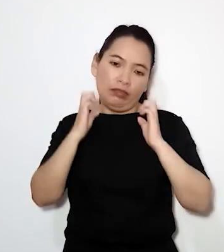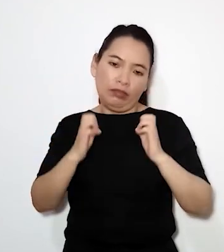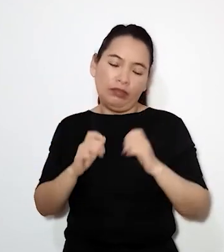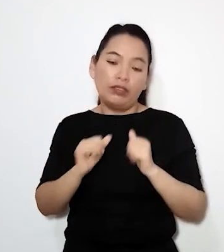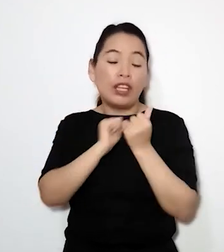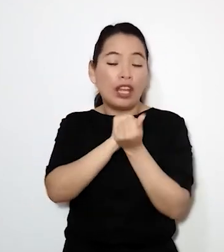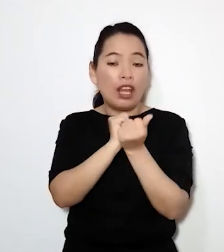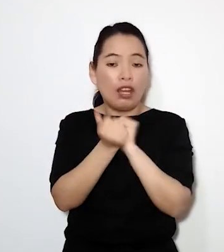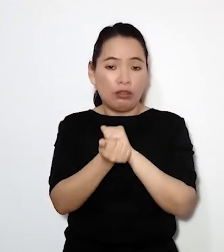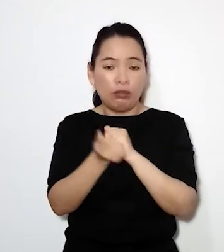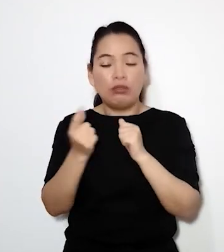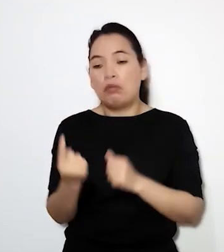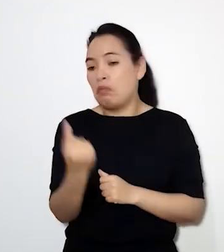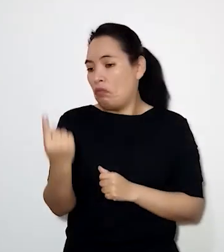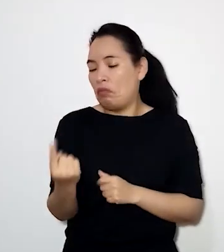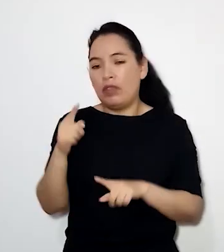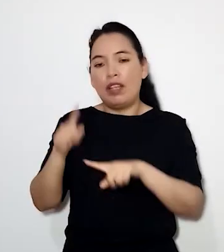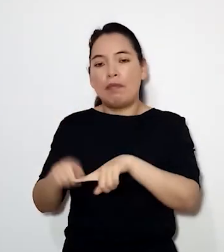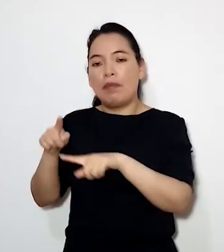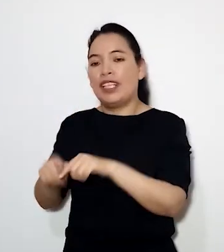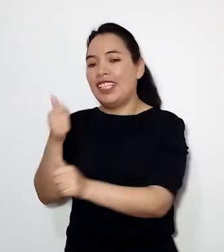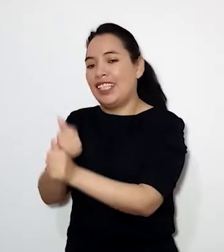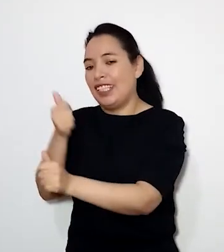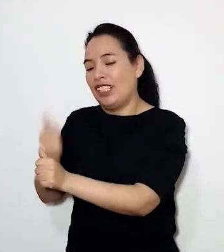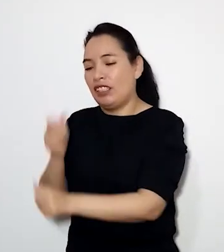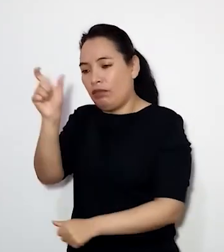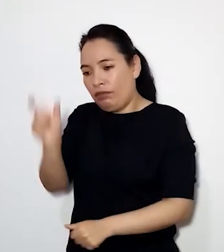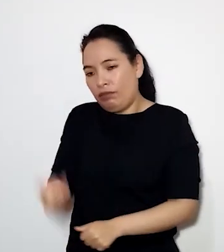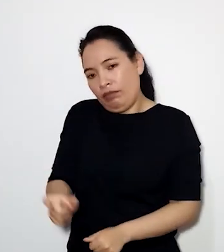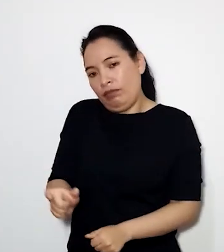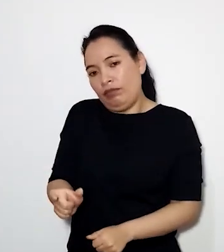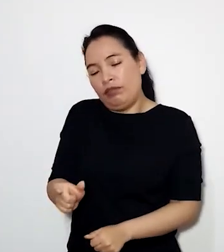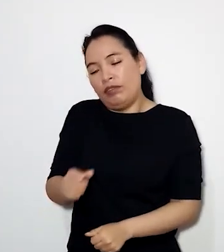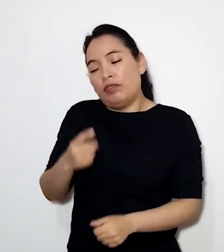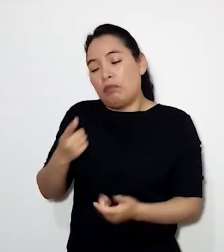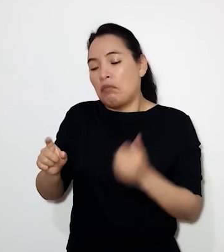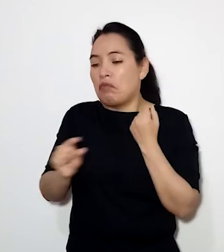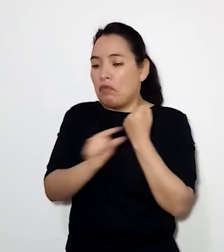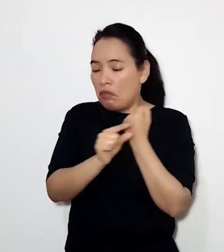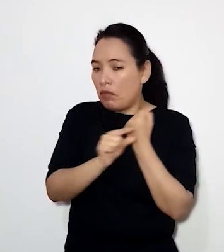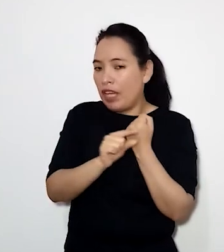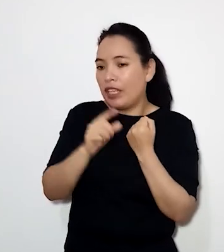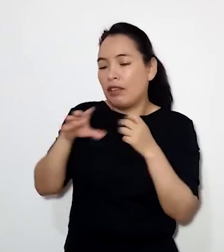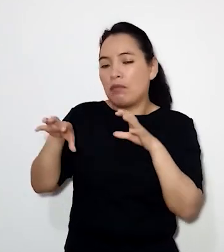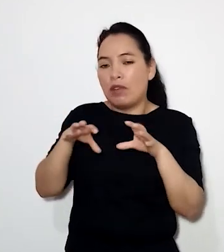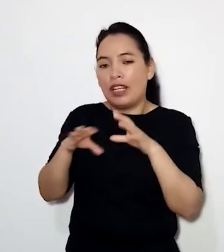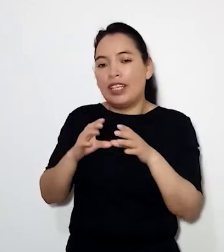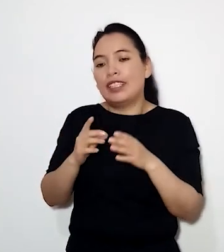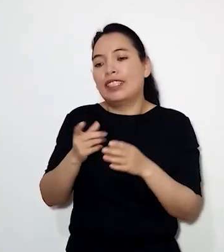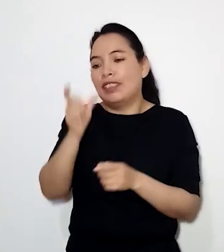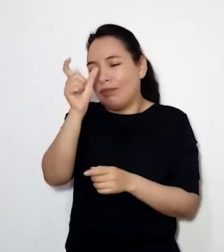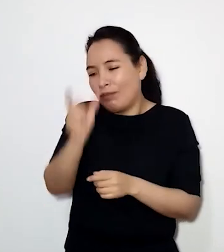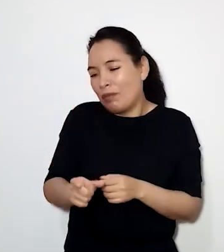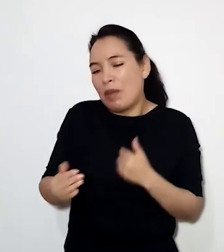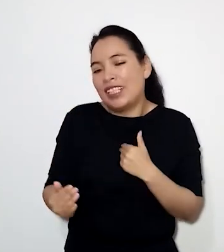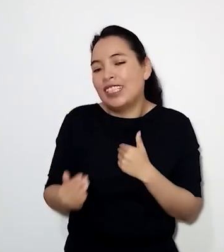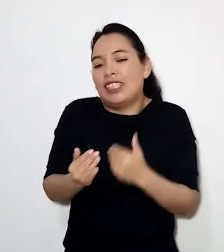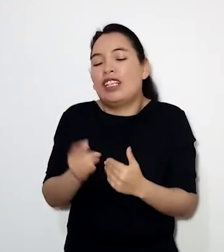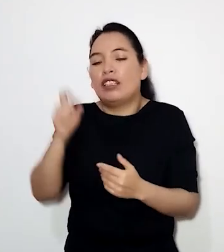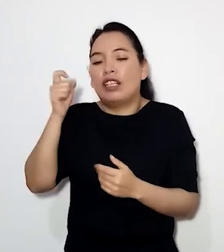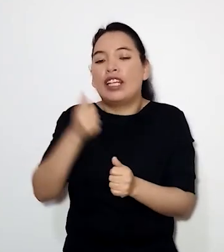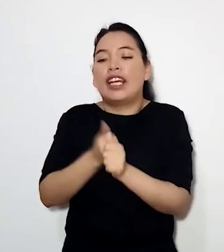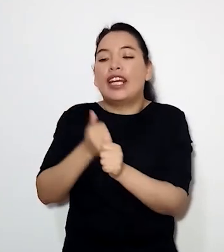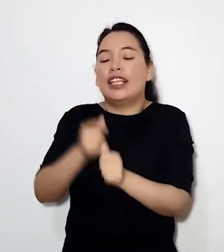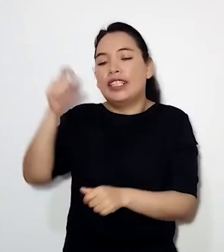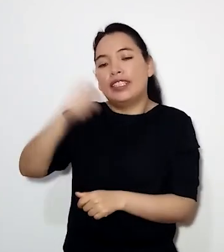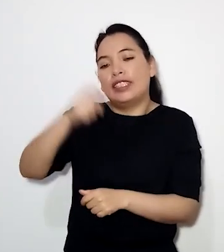que nos va a garantizar hacer el paquete individual más cercano a las necesidades de la persona y que siempre tienen que estar